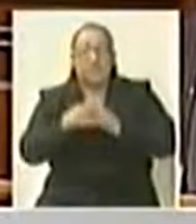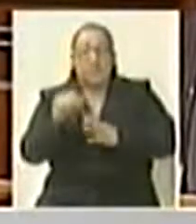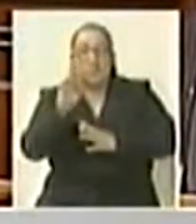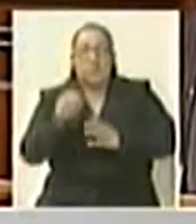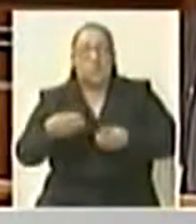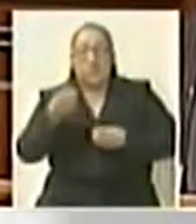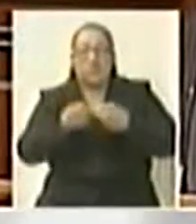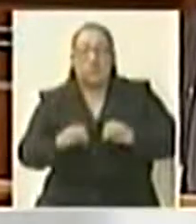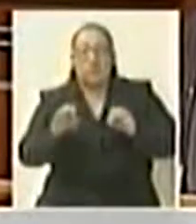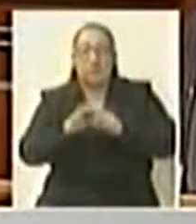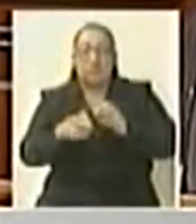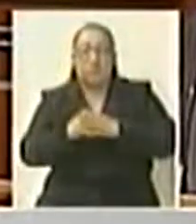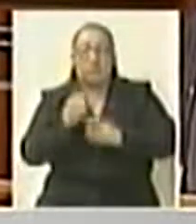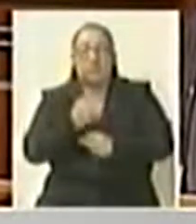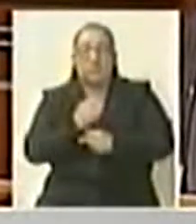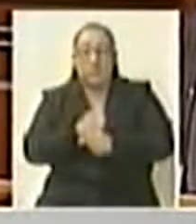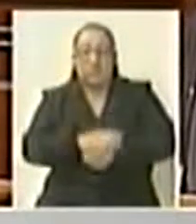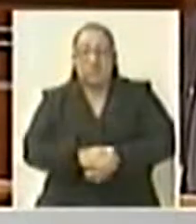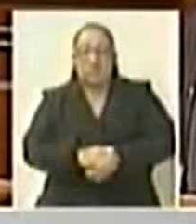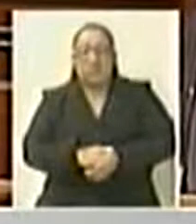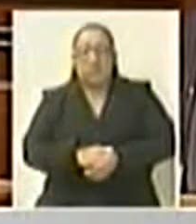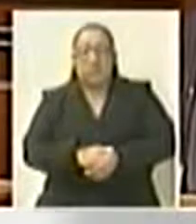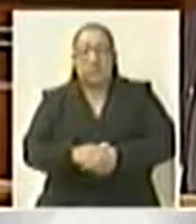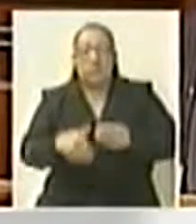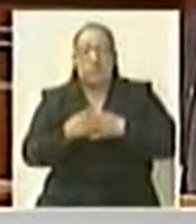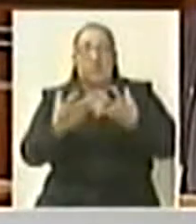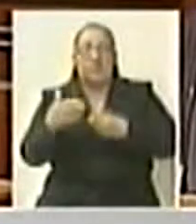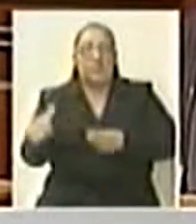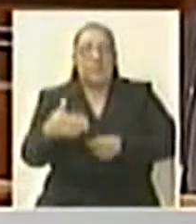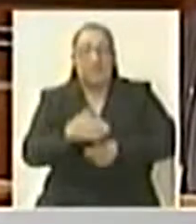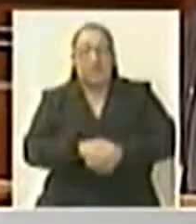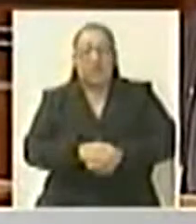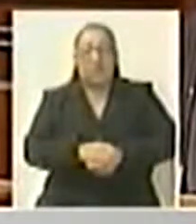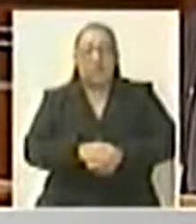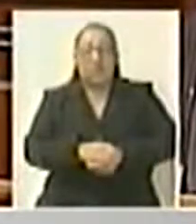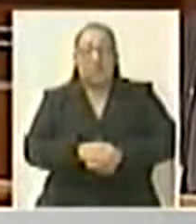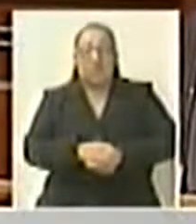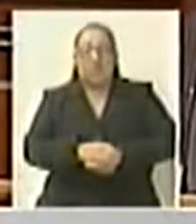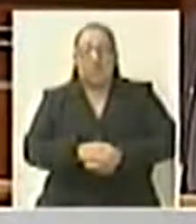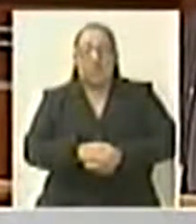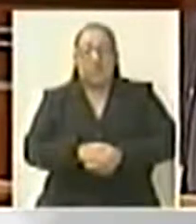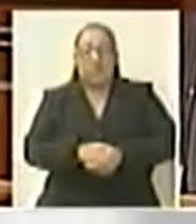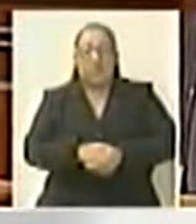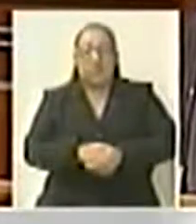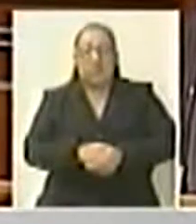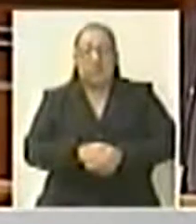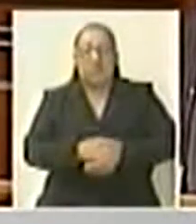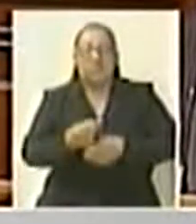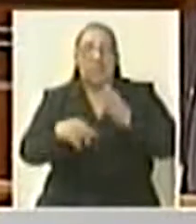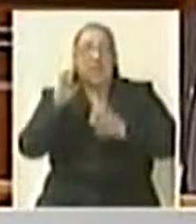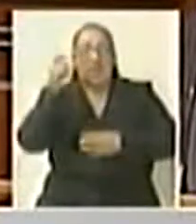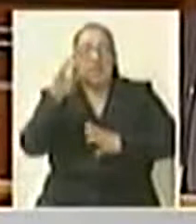y aportes tanto para los trabajadores como para las empresas pesqueras en el aporte que tengan que hacer para crear